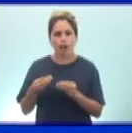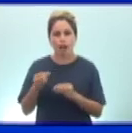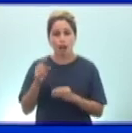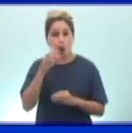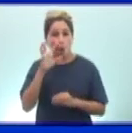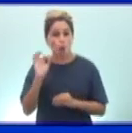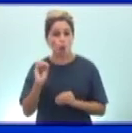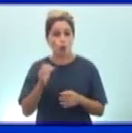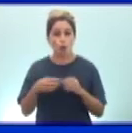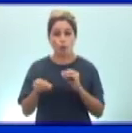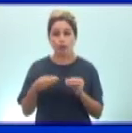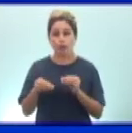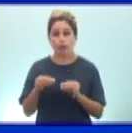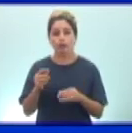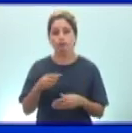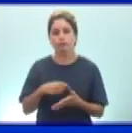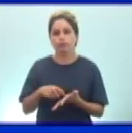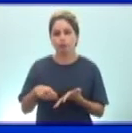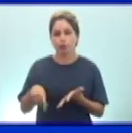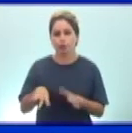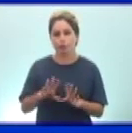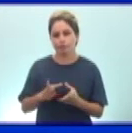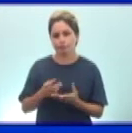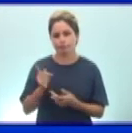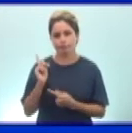tiempo para que puedan copiarlo en sus cuadernos.